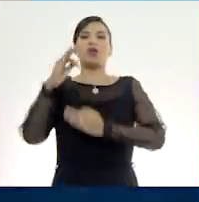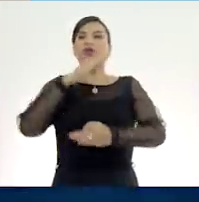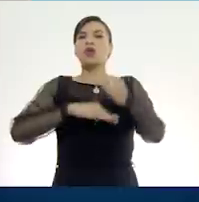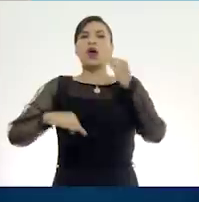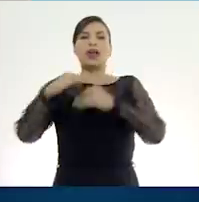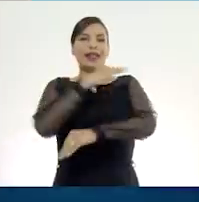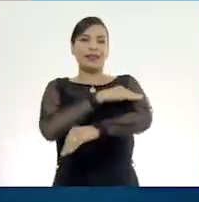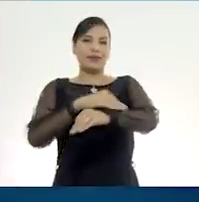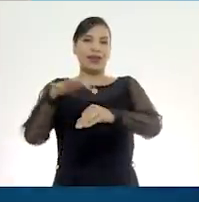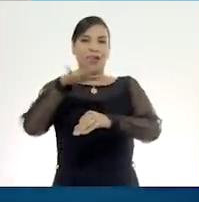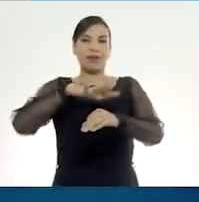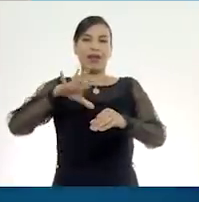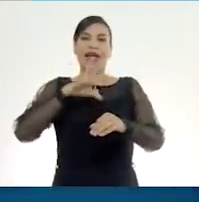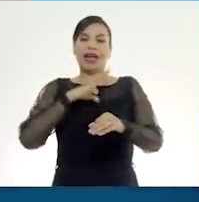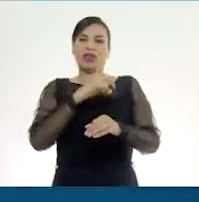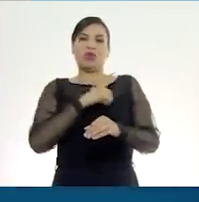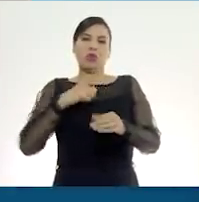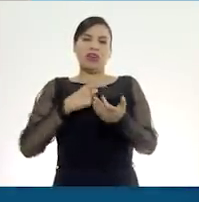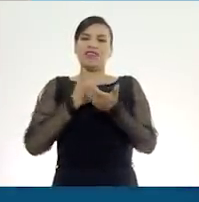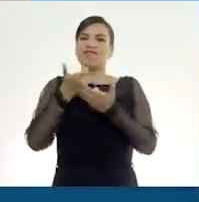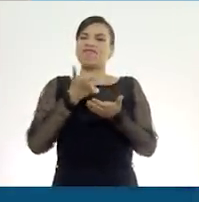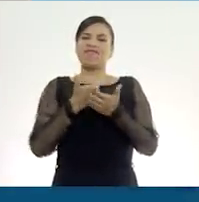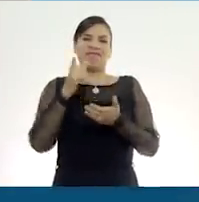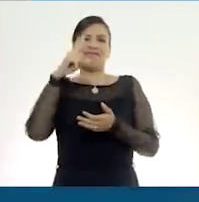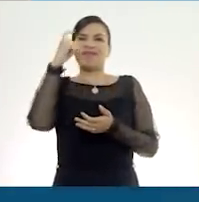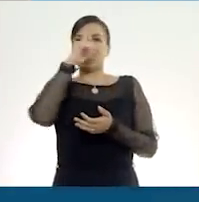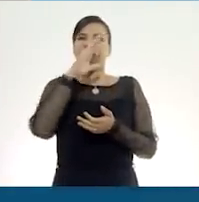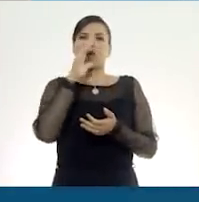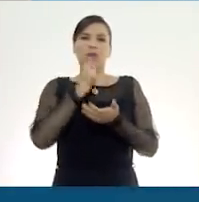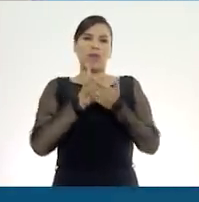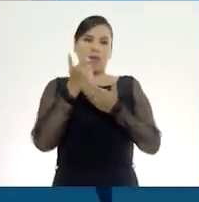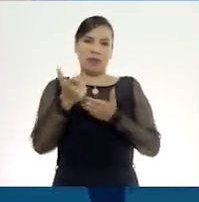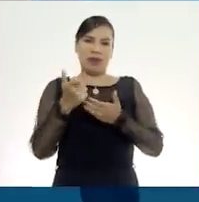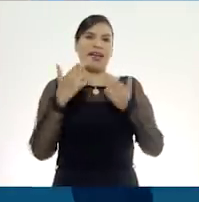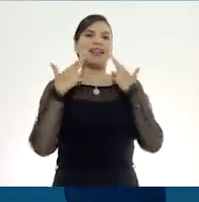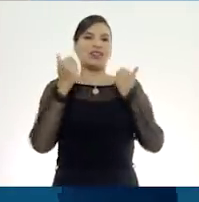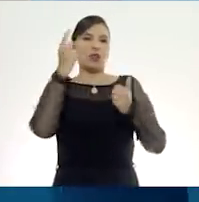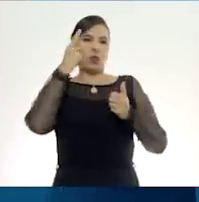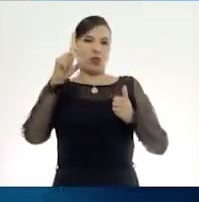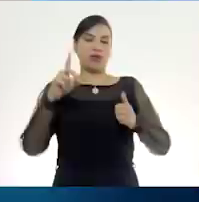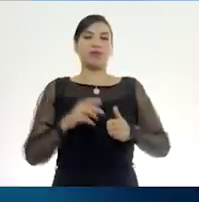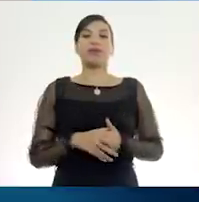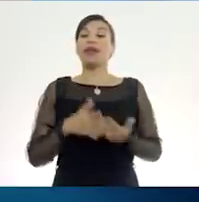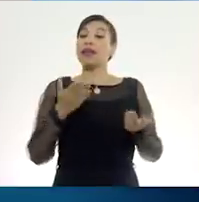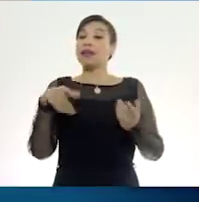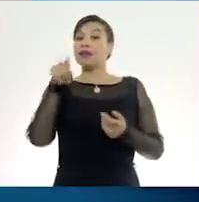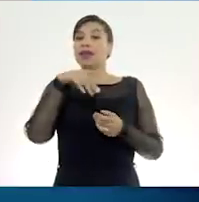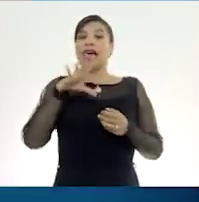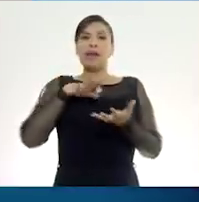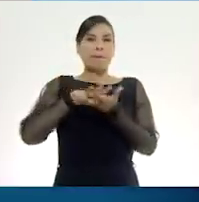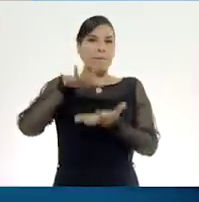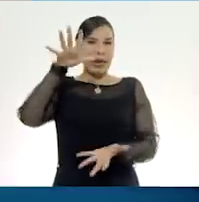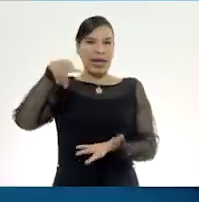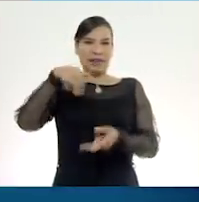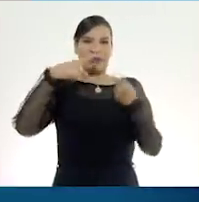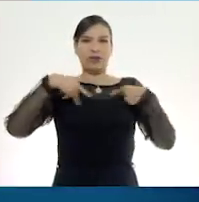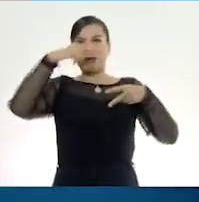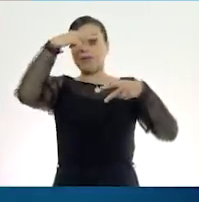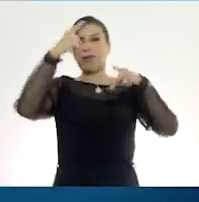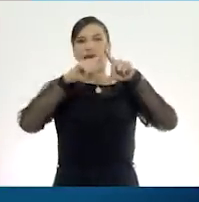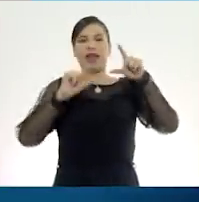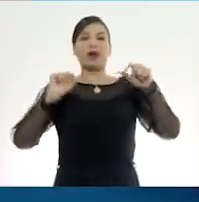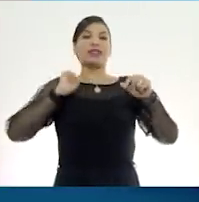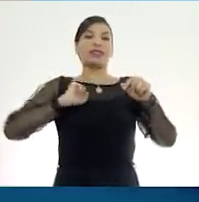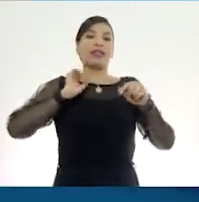las familias tenían deudas muy difíciles de pagar con los hacendados. Bueno, si bien la mayor parte de los mexicanos del